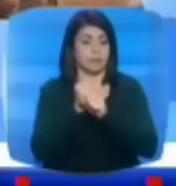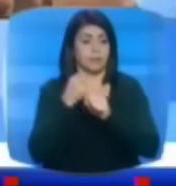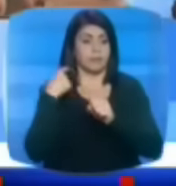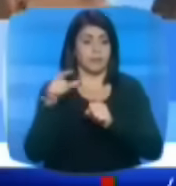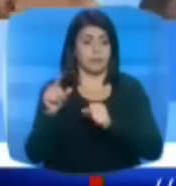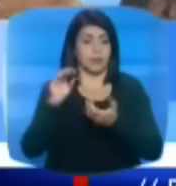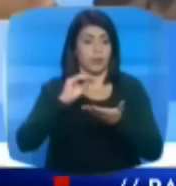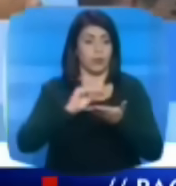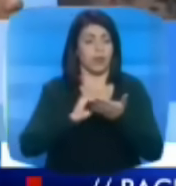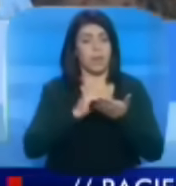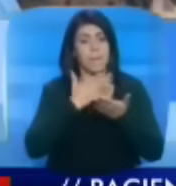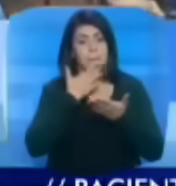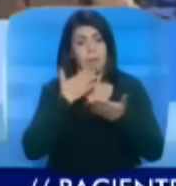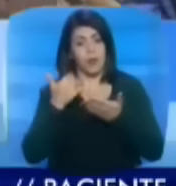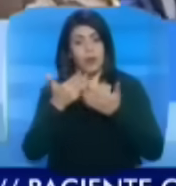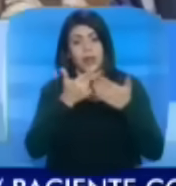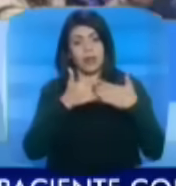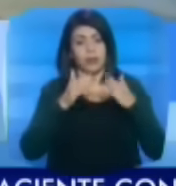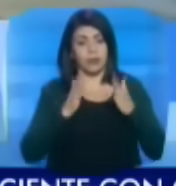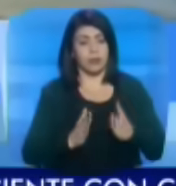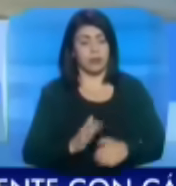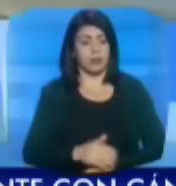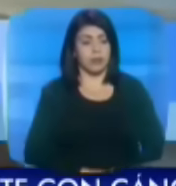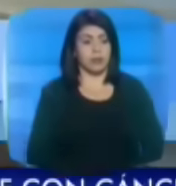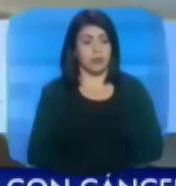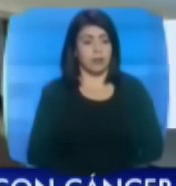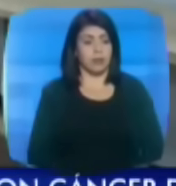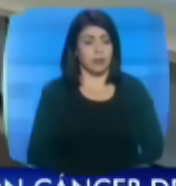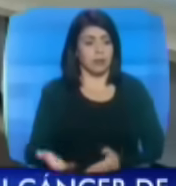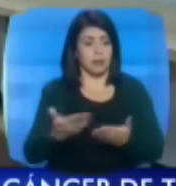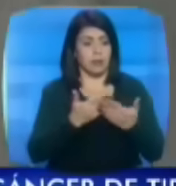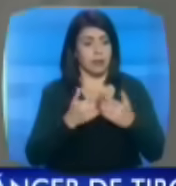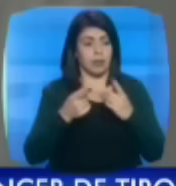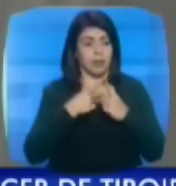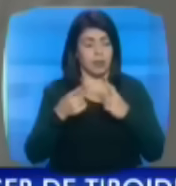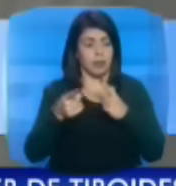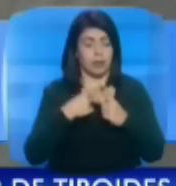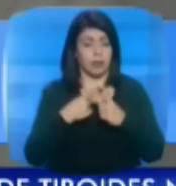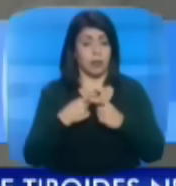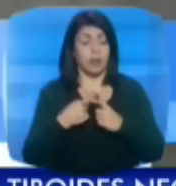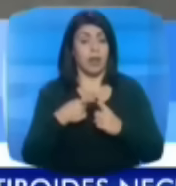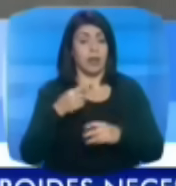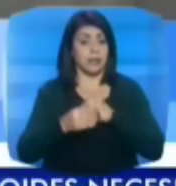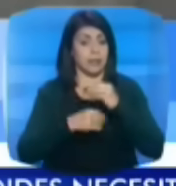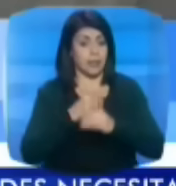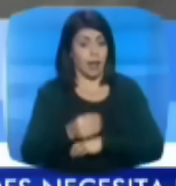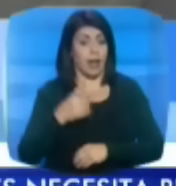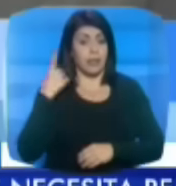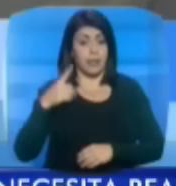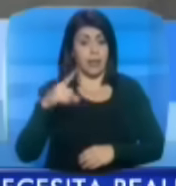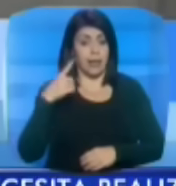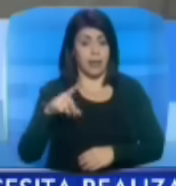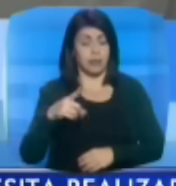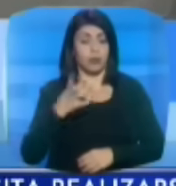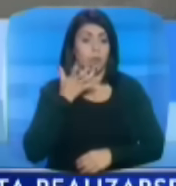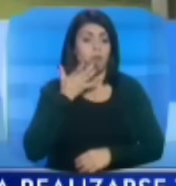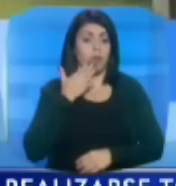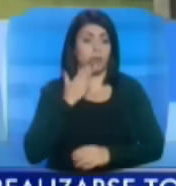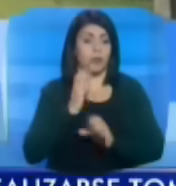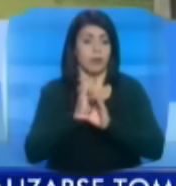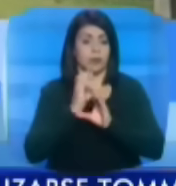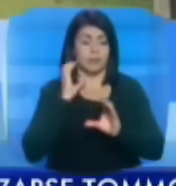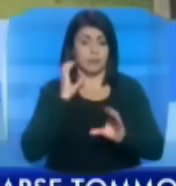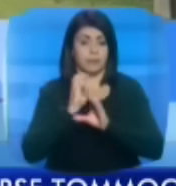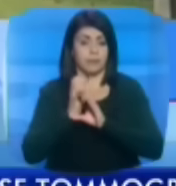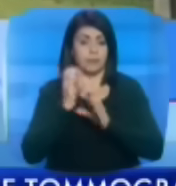obtener reivindicaciones estudiantiles. En el pase estudiantil, que se respete, que se haga valer esos derechos del